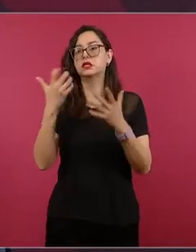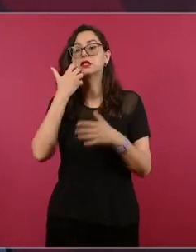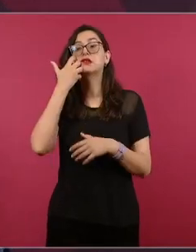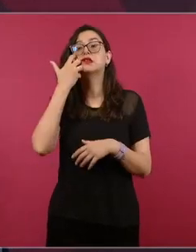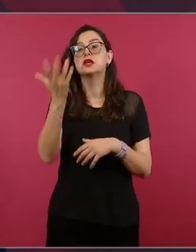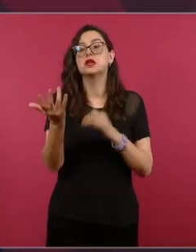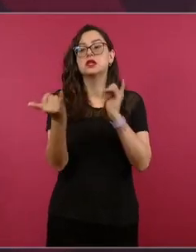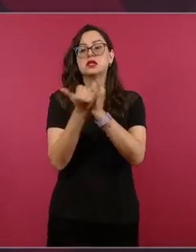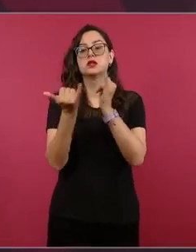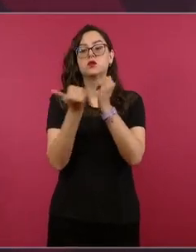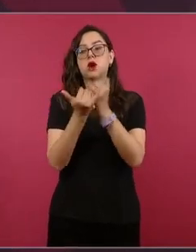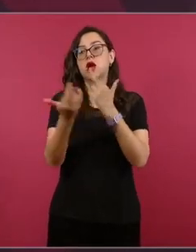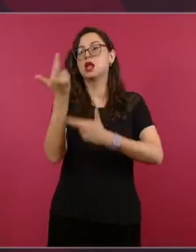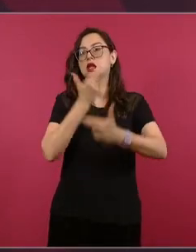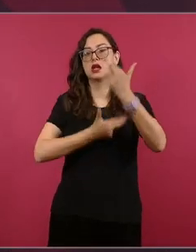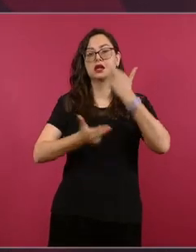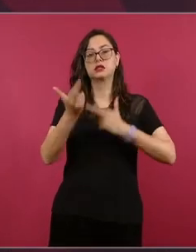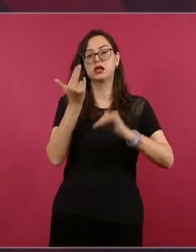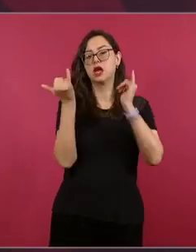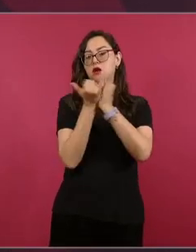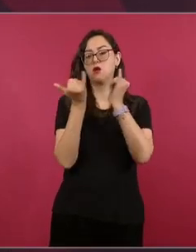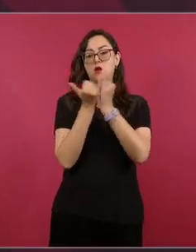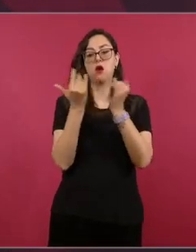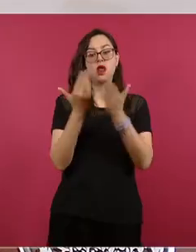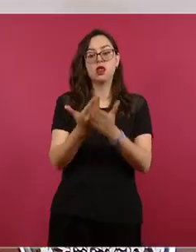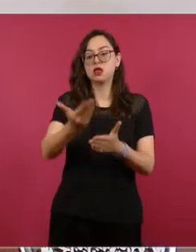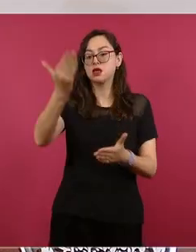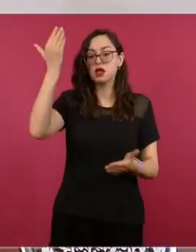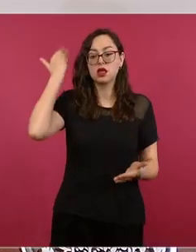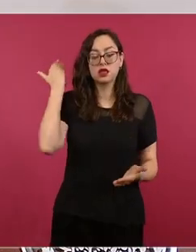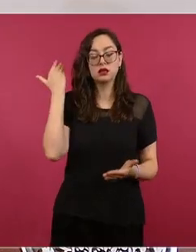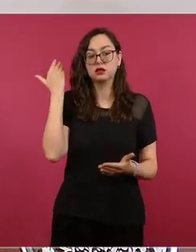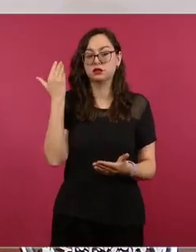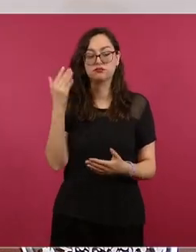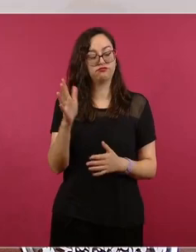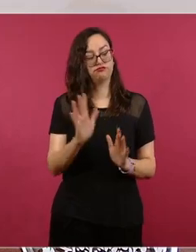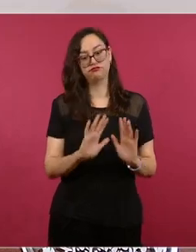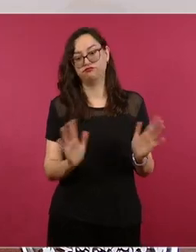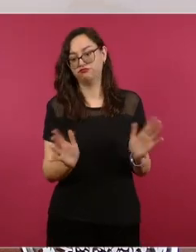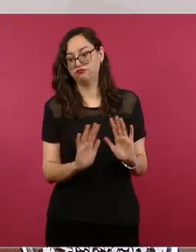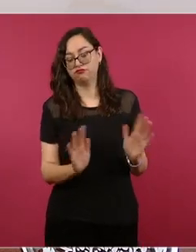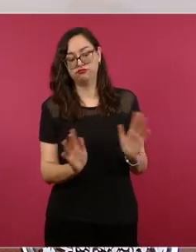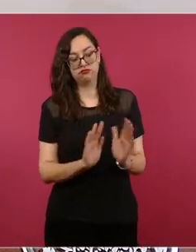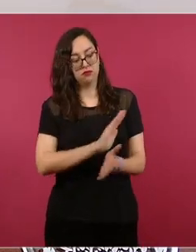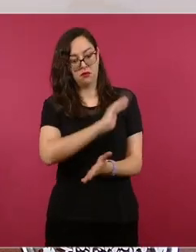y como ya no pueden, entonces, ¿a qué se han dedicado?